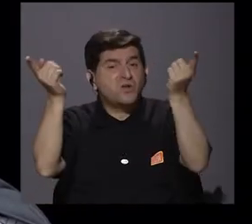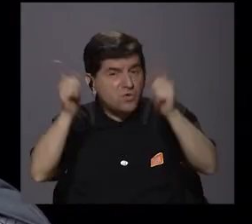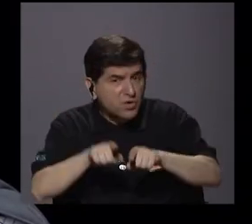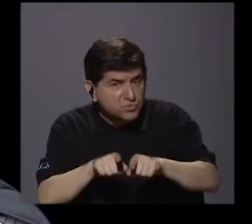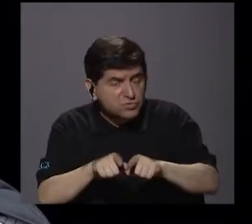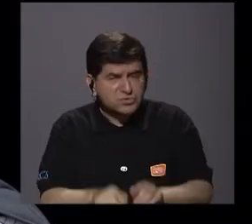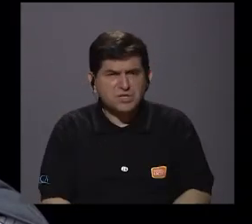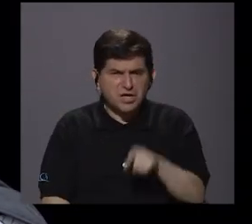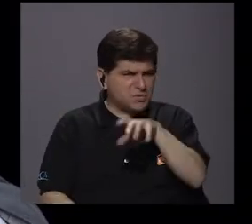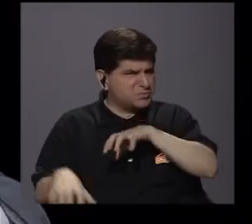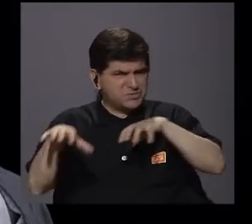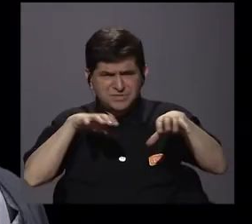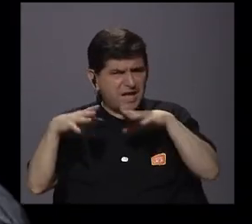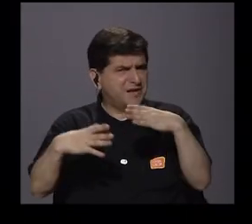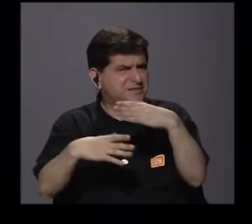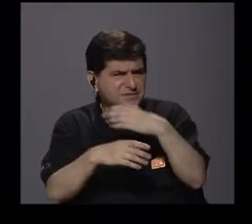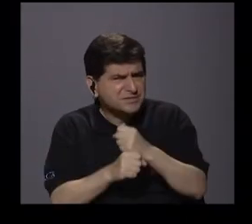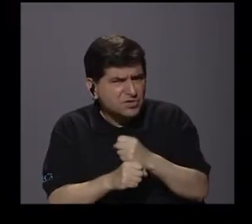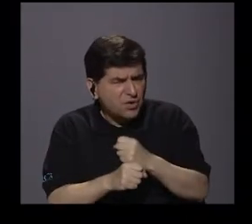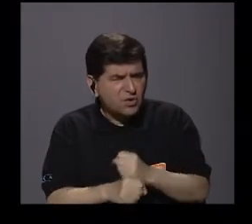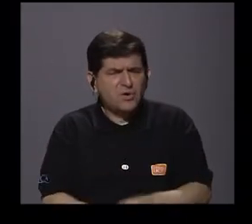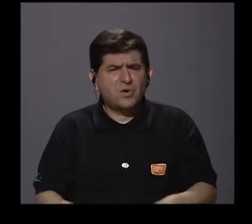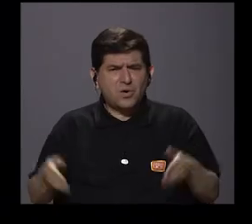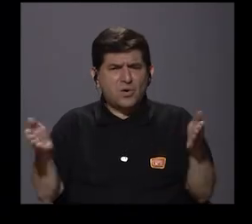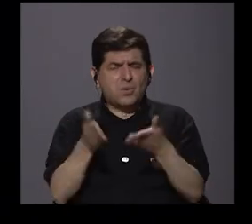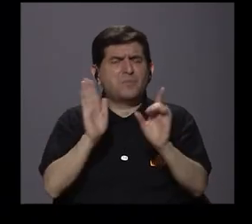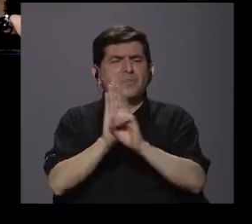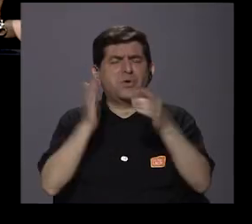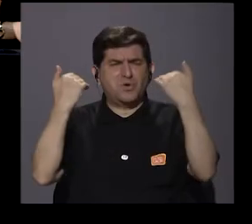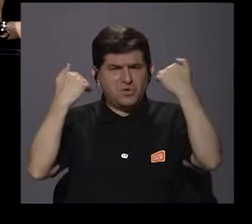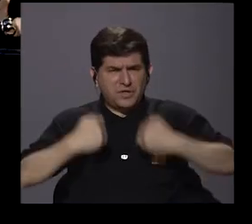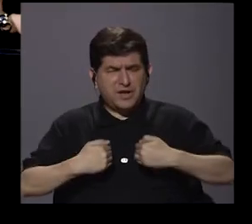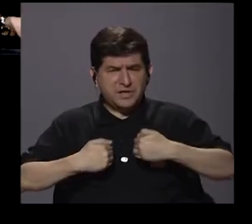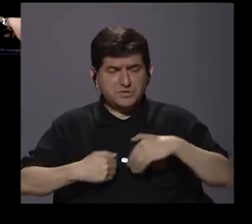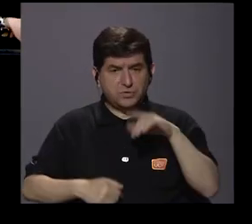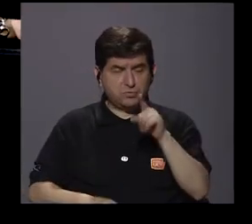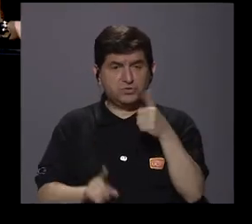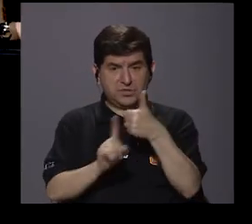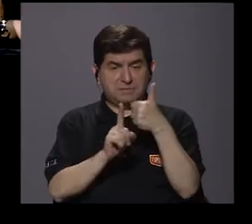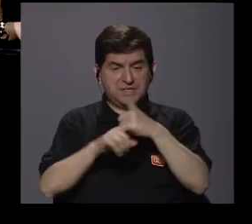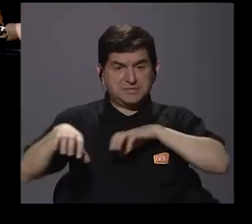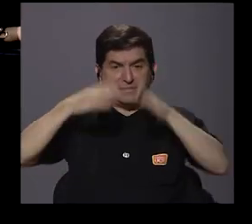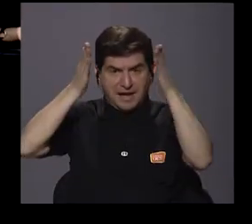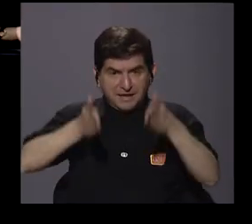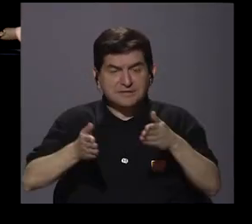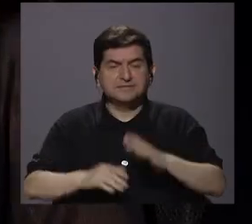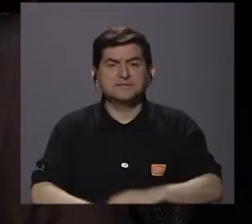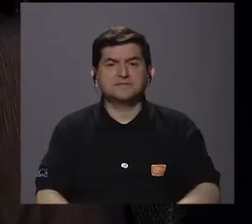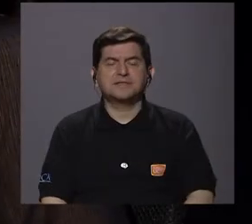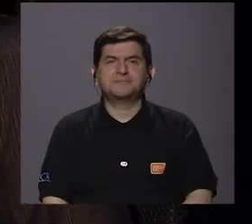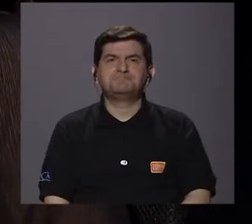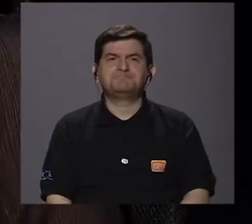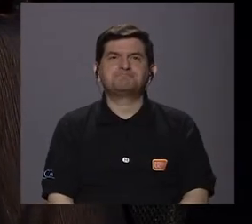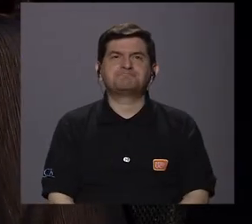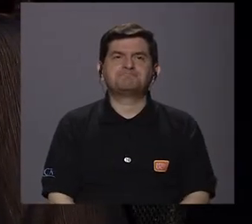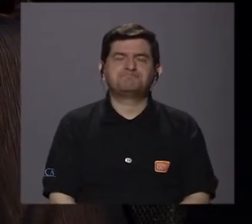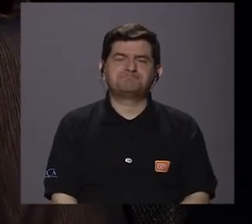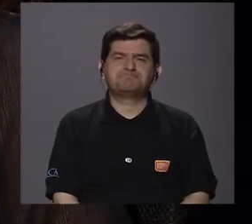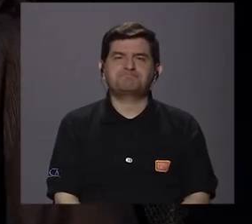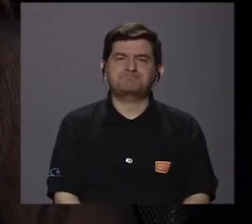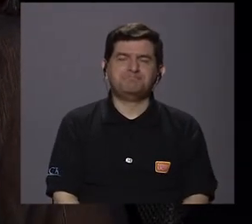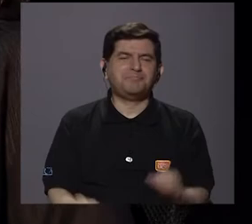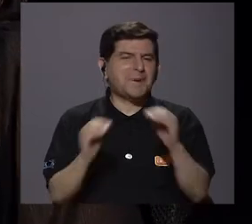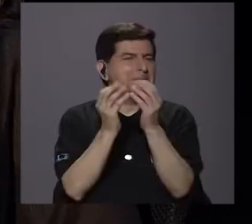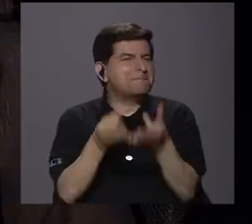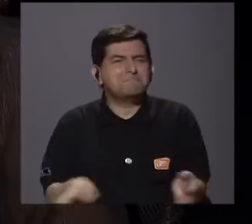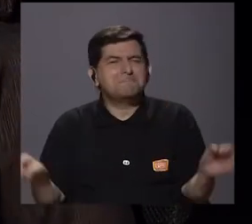doña Tatiana, no a tomar una acción pro derechos humanos, inclusive como activista, por todo lo que me plantea. Mire,